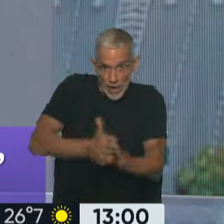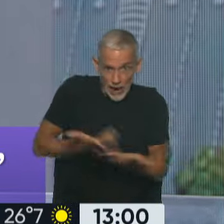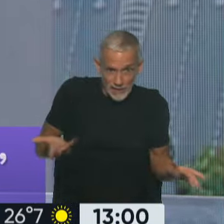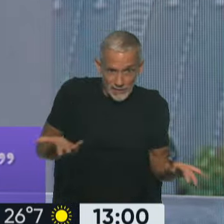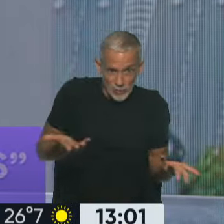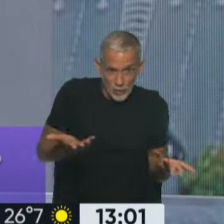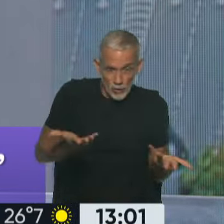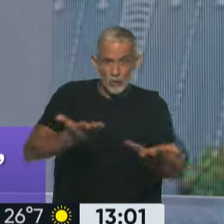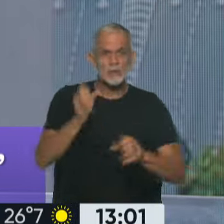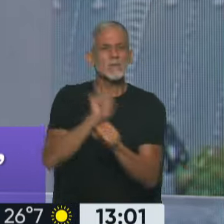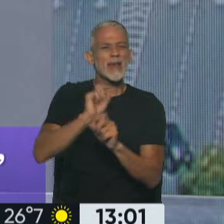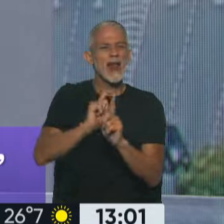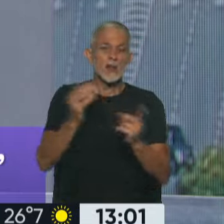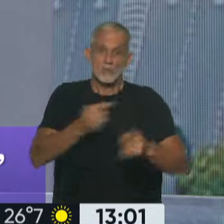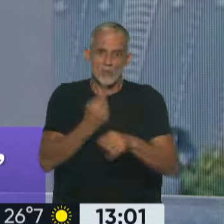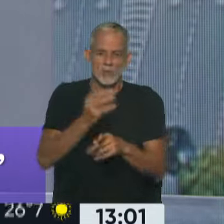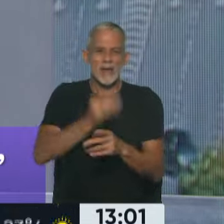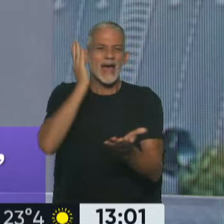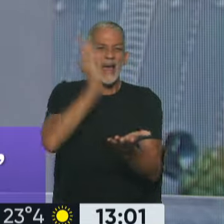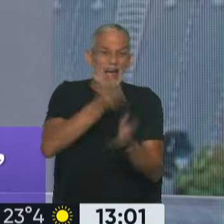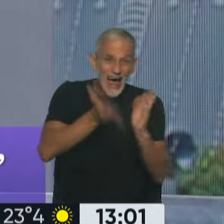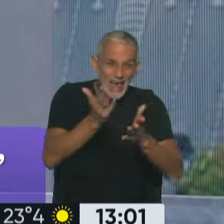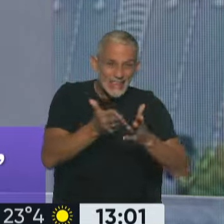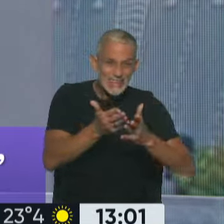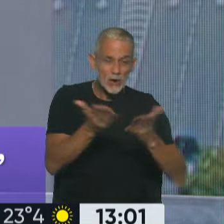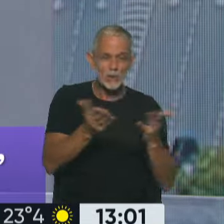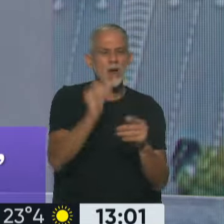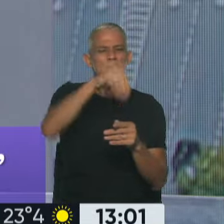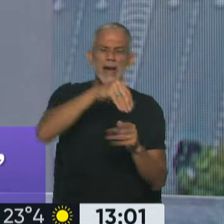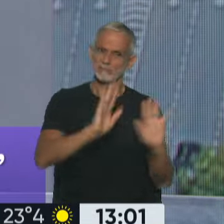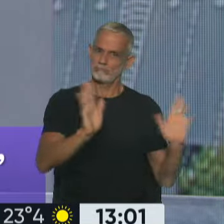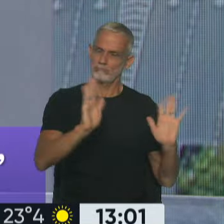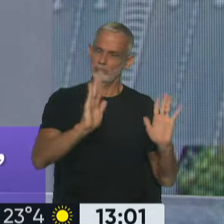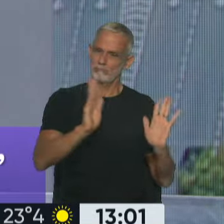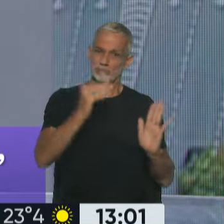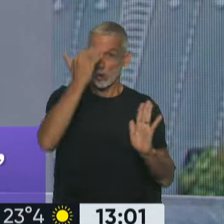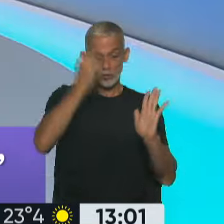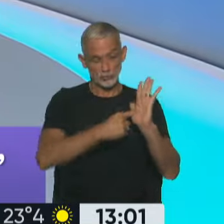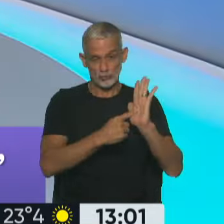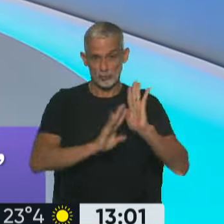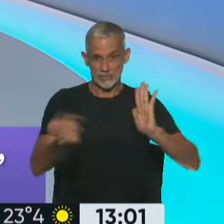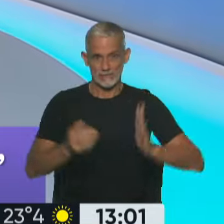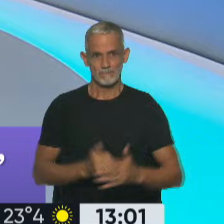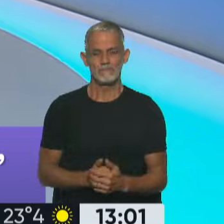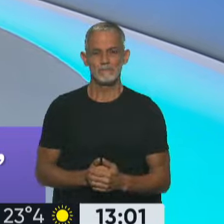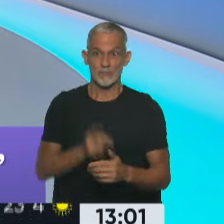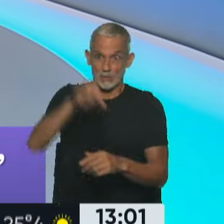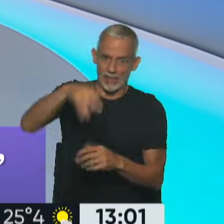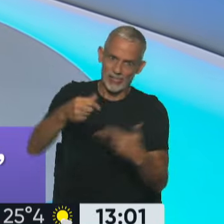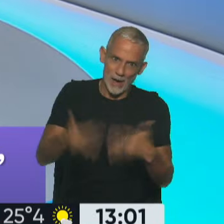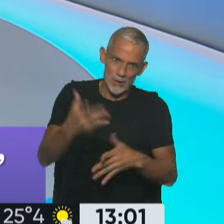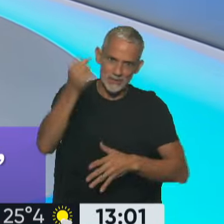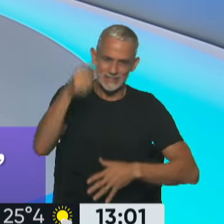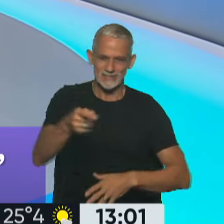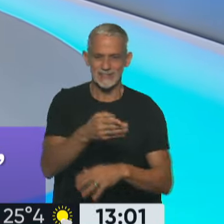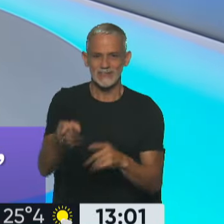sanción penal. No puede haber castigos extras a la sanción. No. Eso es lo que dice nuestra Constitución. A ver, doctor, ya que lo tenemos aquí en esta